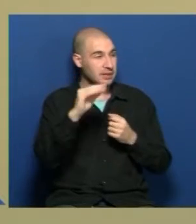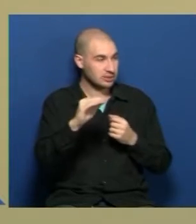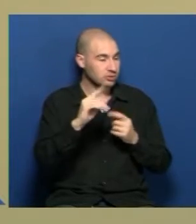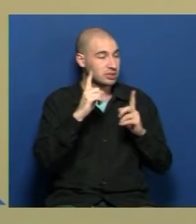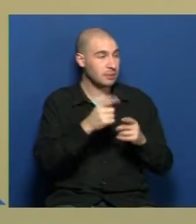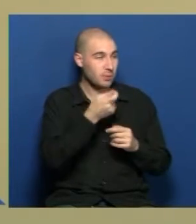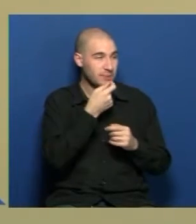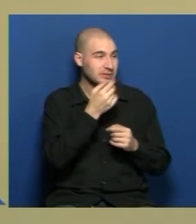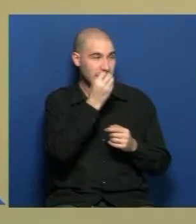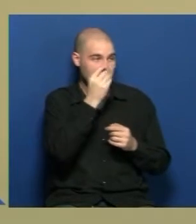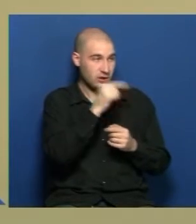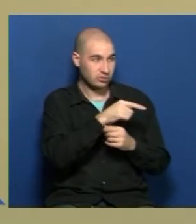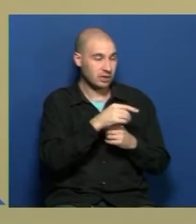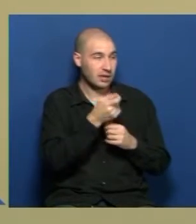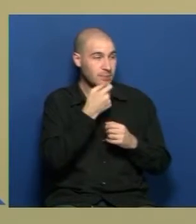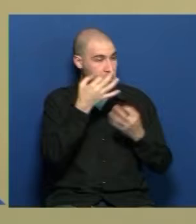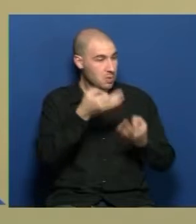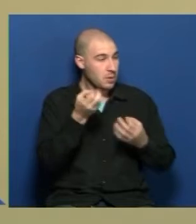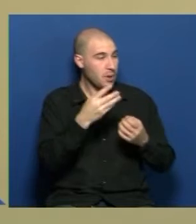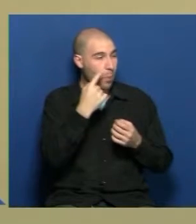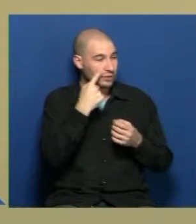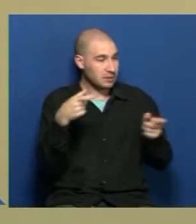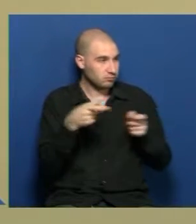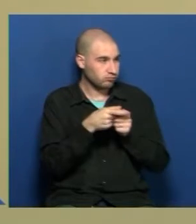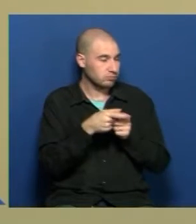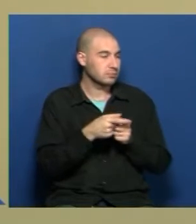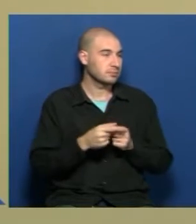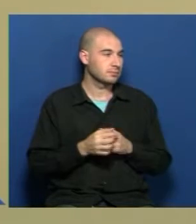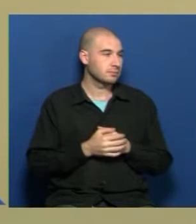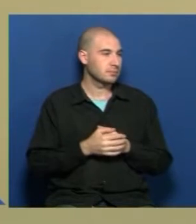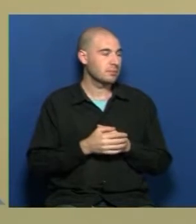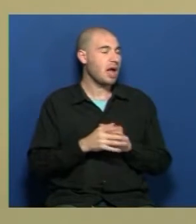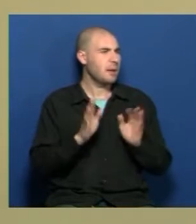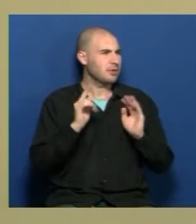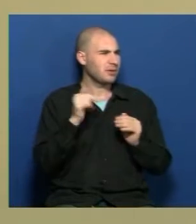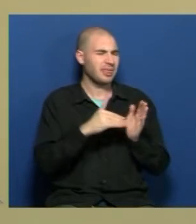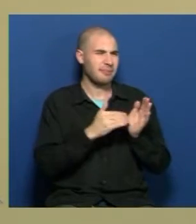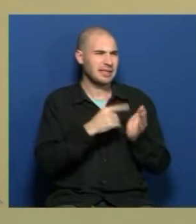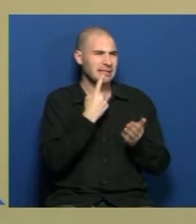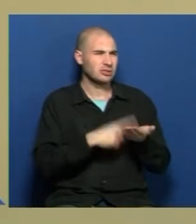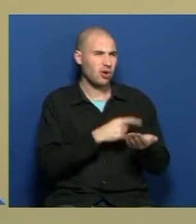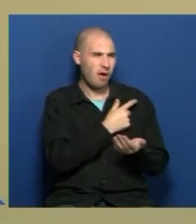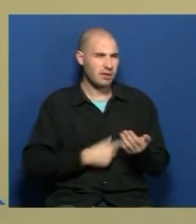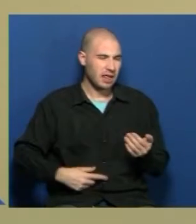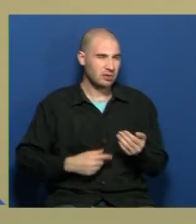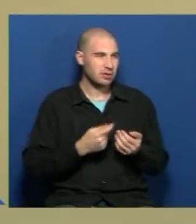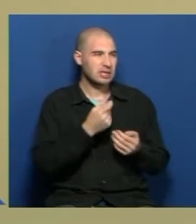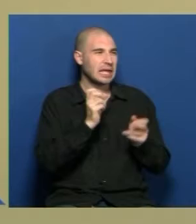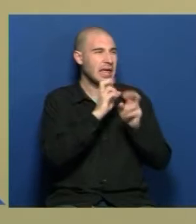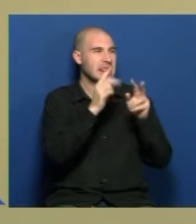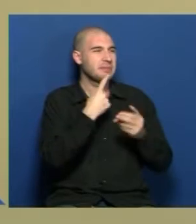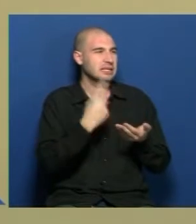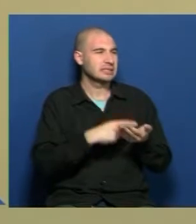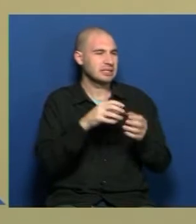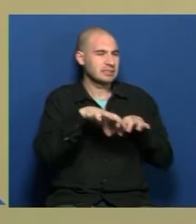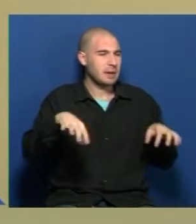lo que se hizo, por ejemplo, en Santa Rosa, que fue un buen ejemplo porque es un municipio chico. ¿Puede llegar a condicionar la decisión del mandatario a la hora de decidir